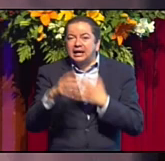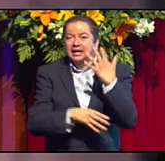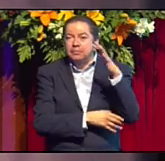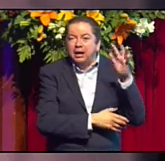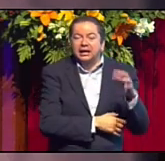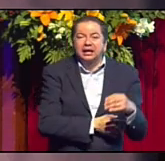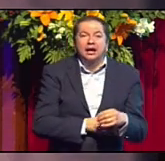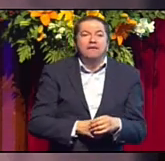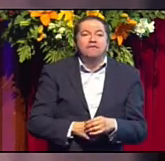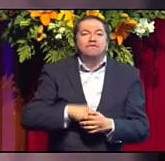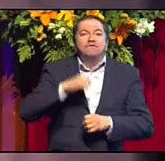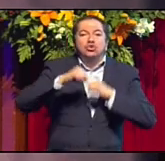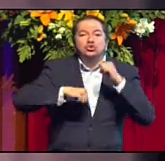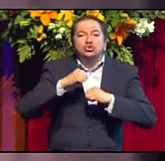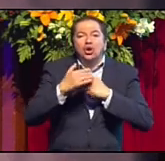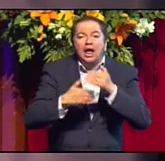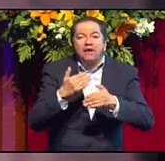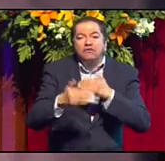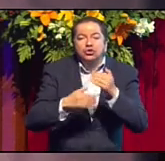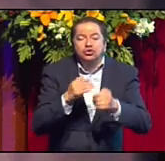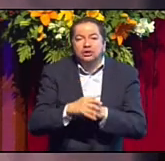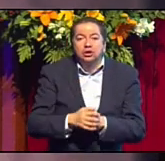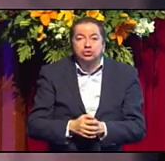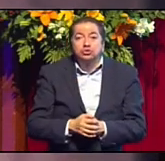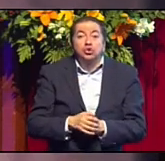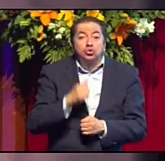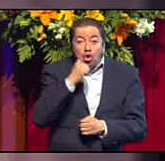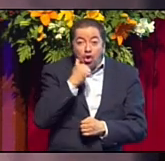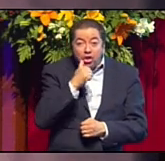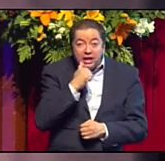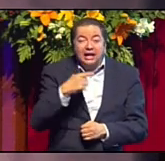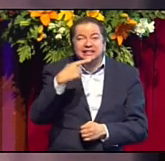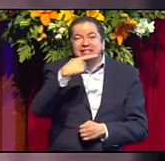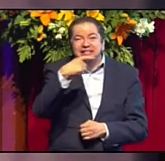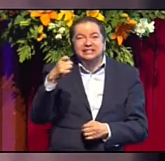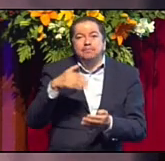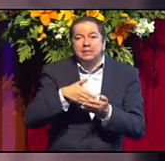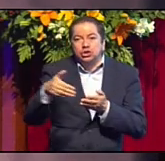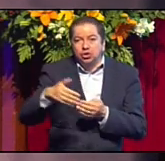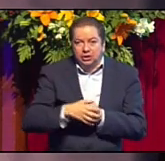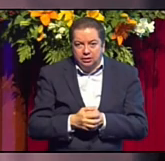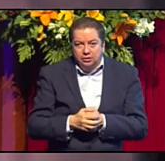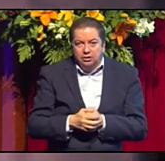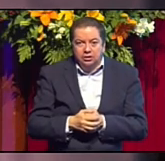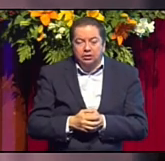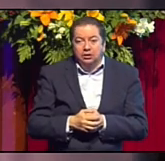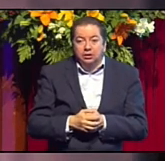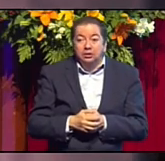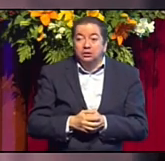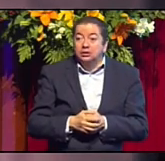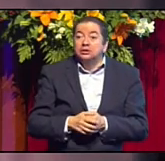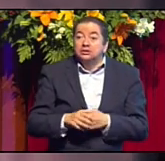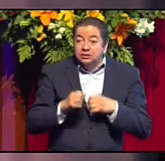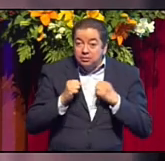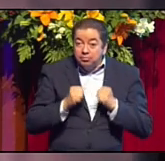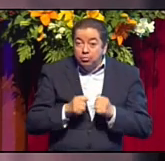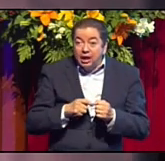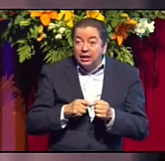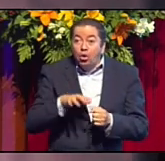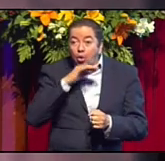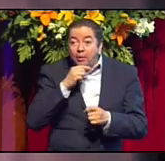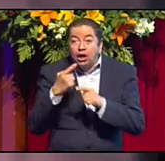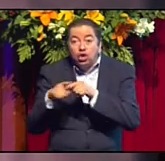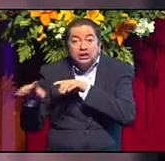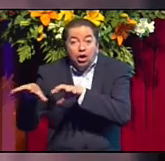del año, o por lo menos de martes a domingo? Alrededor de 100 millones de pesos. ¿Esos 100 millones de pesos los podemos ocupar en otras cosas? Claro que